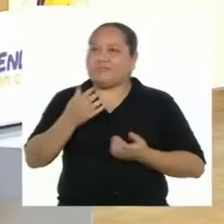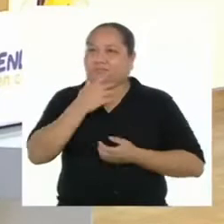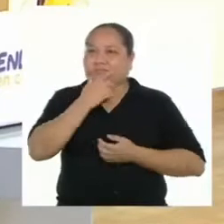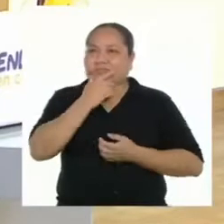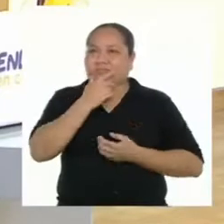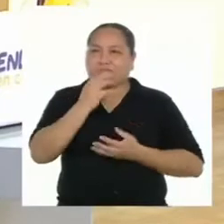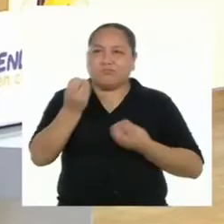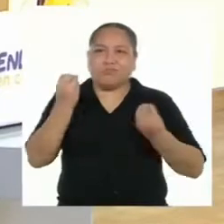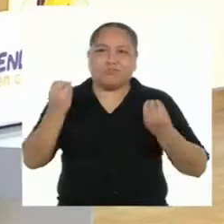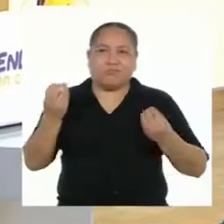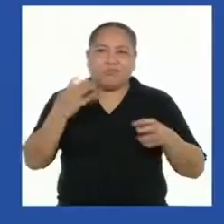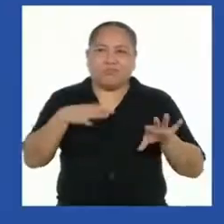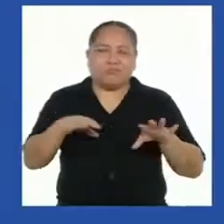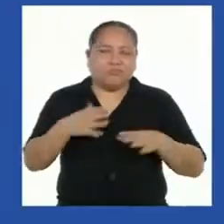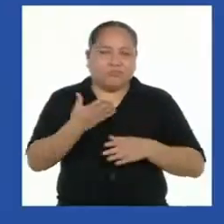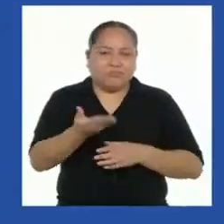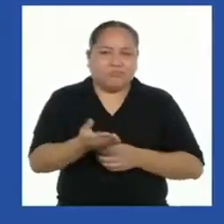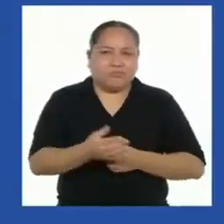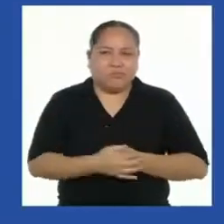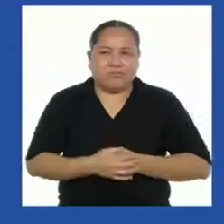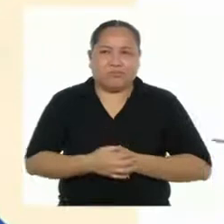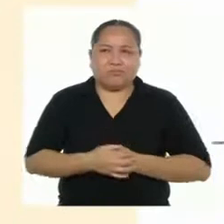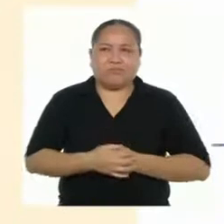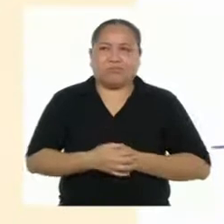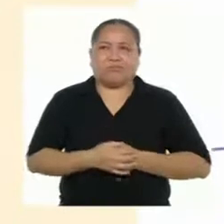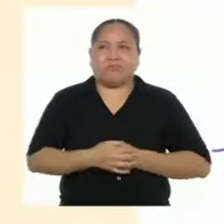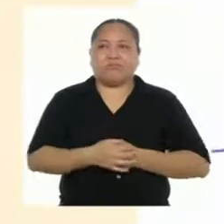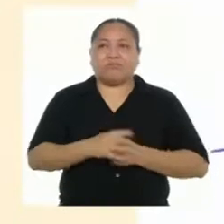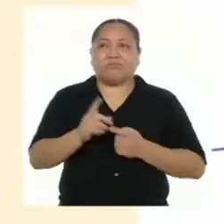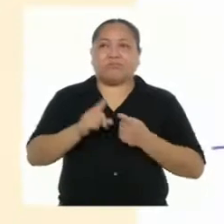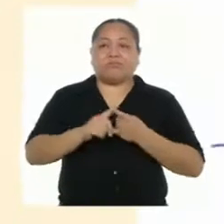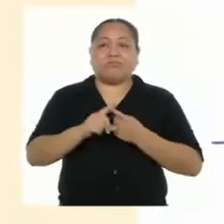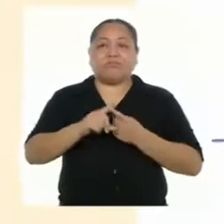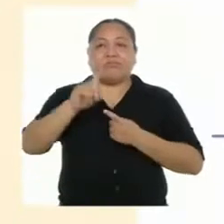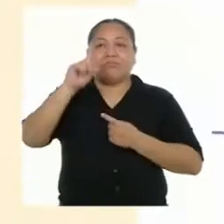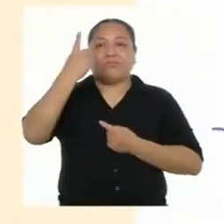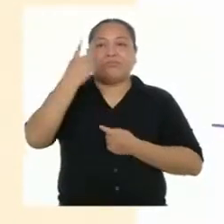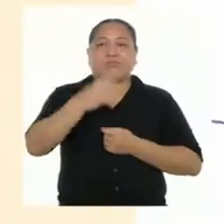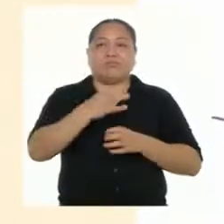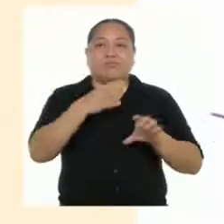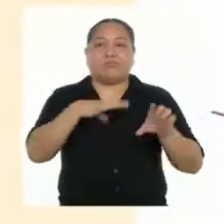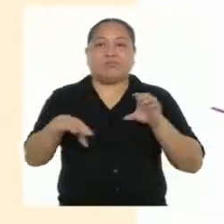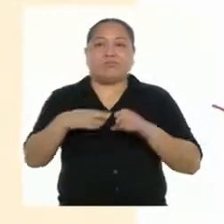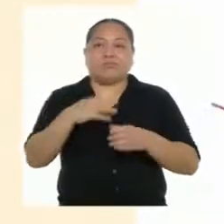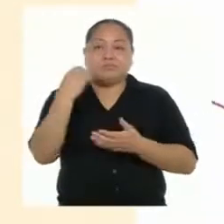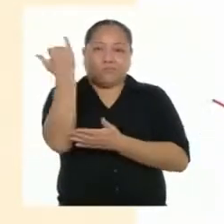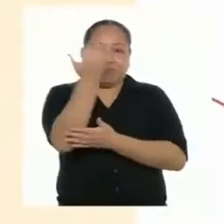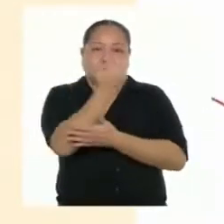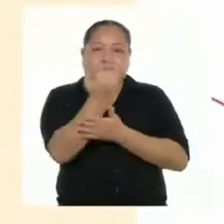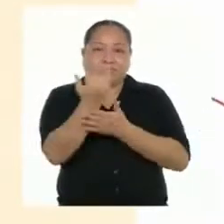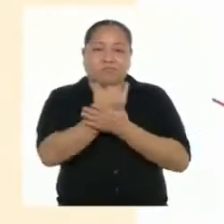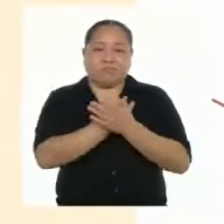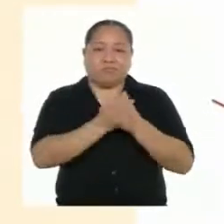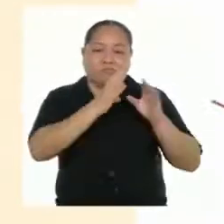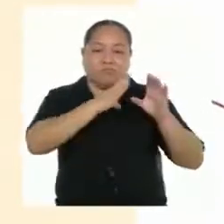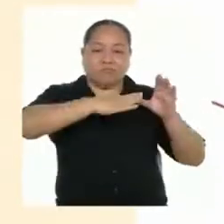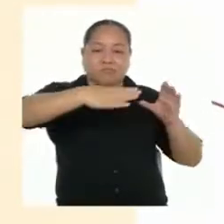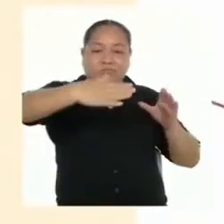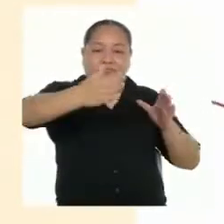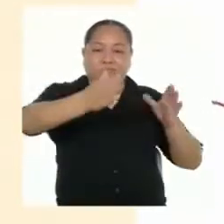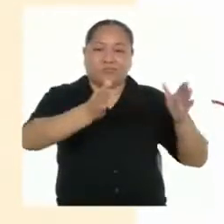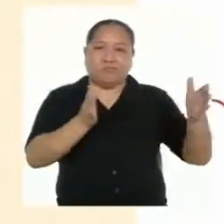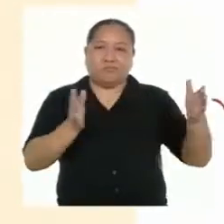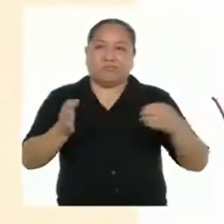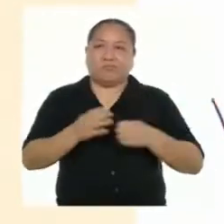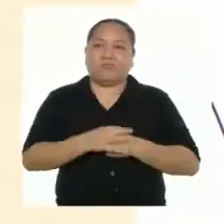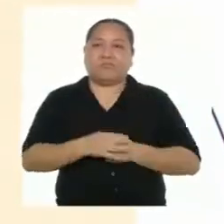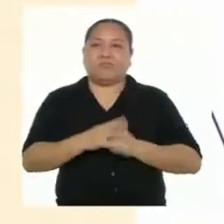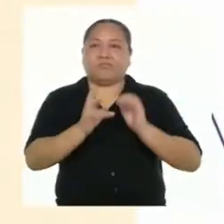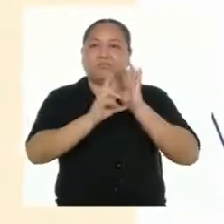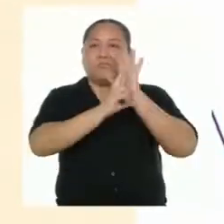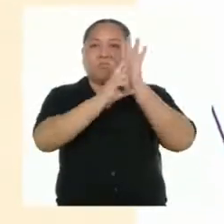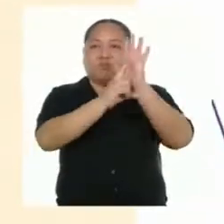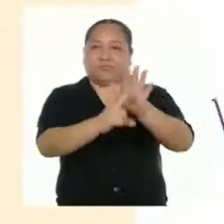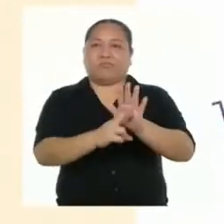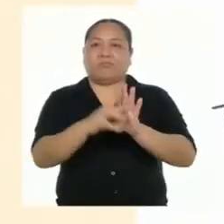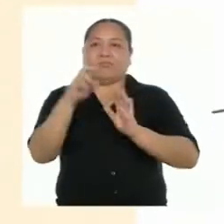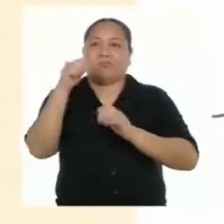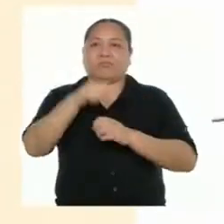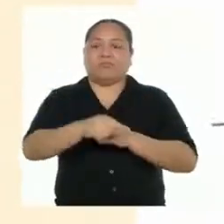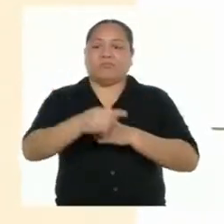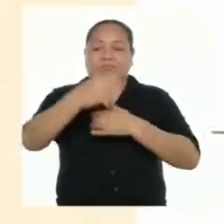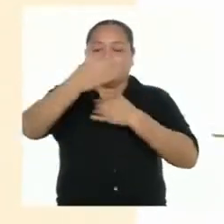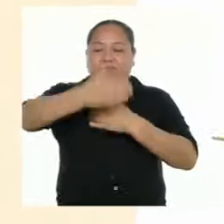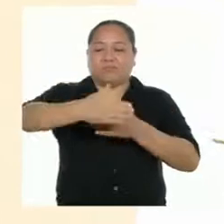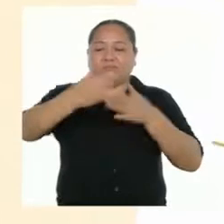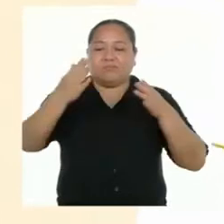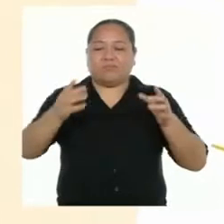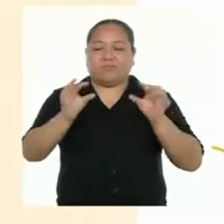Entonces, ¿cómo deberíamos empezar? Lo primero es hacer un diseño tridimensional de la caja, representando este